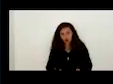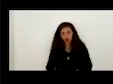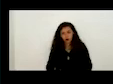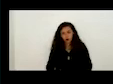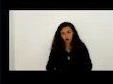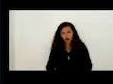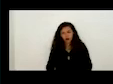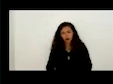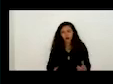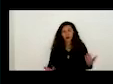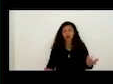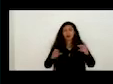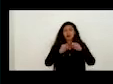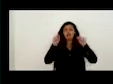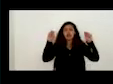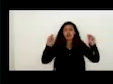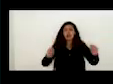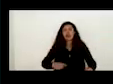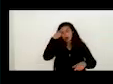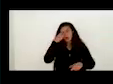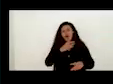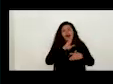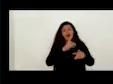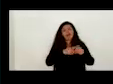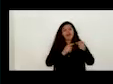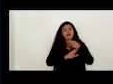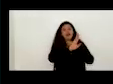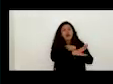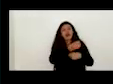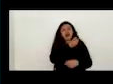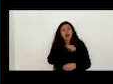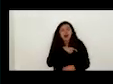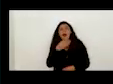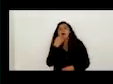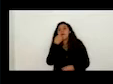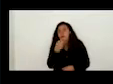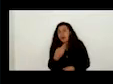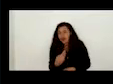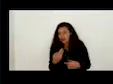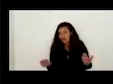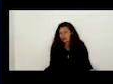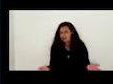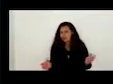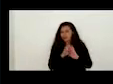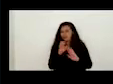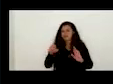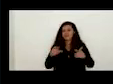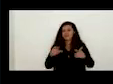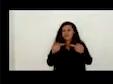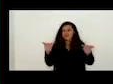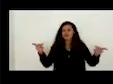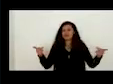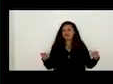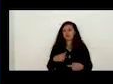sistema inmunitario y un estado de salud realmente óptimo. Por ejemplo, vean este plato que está dividido